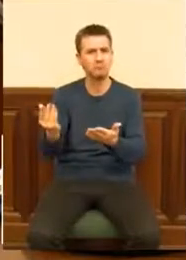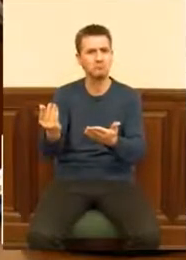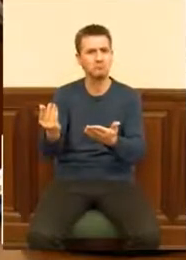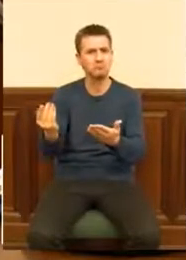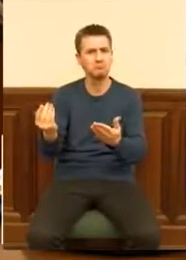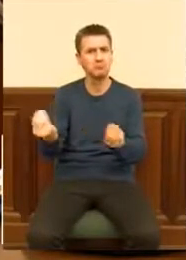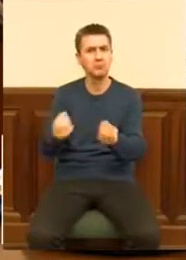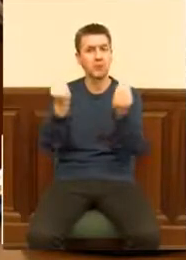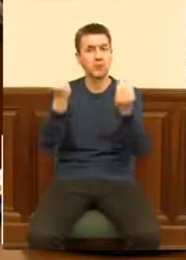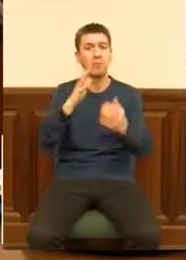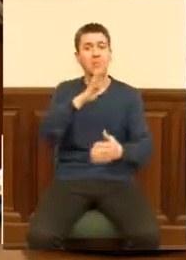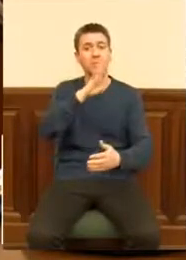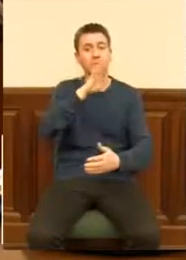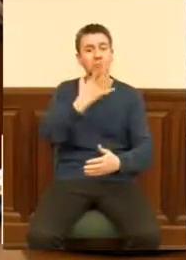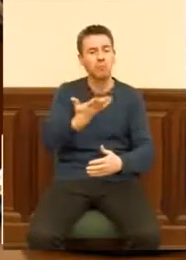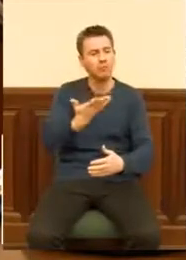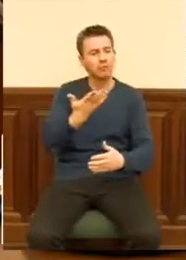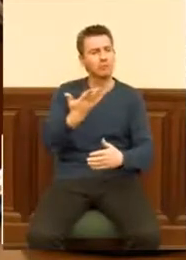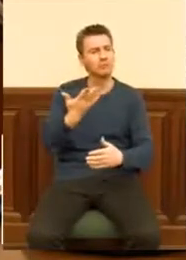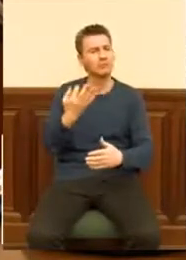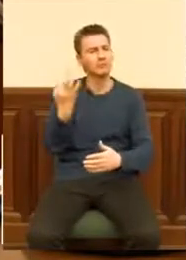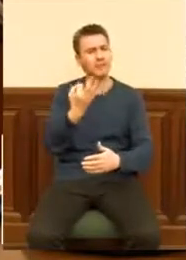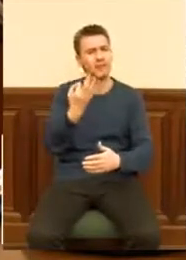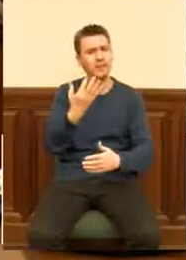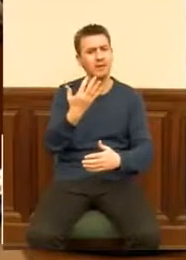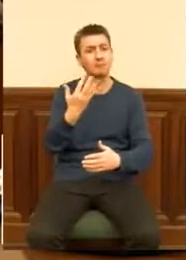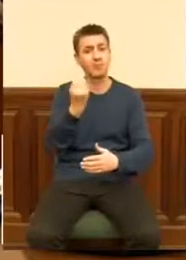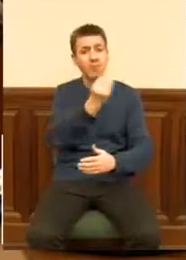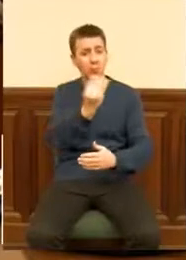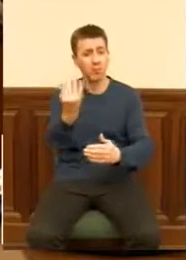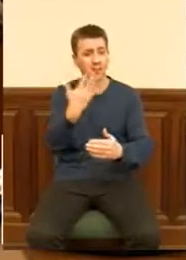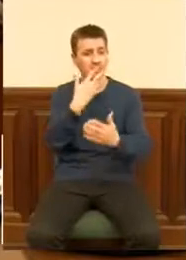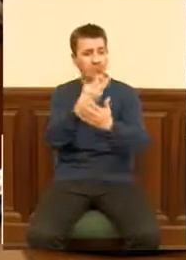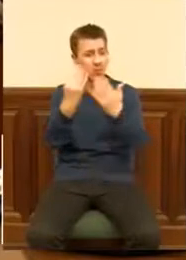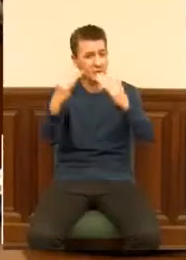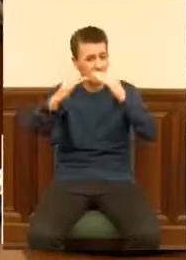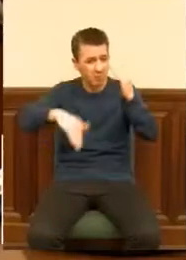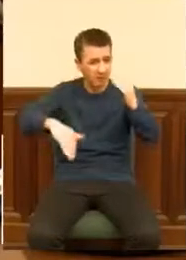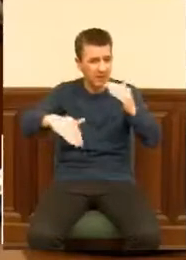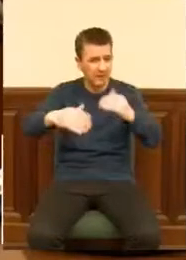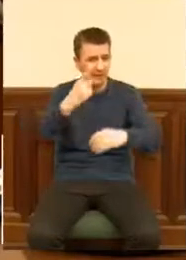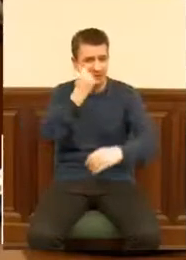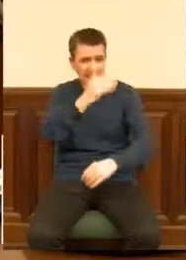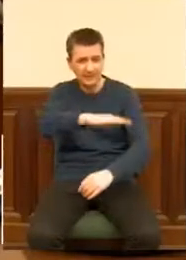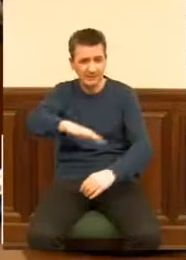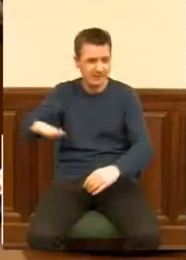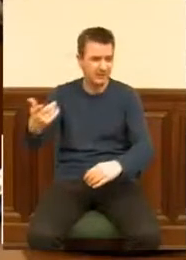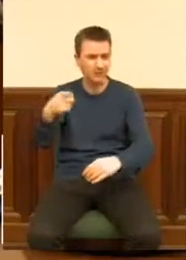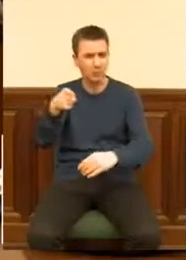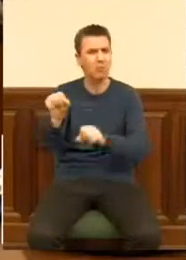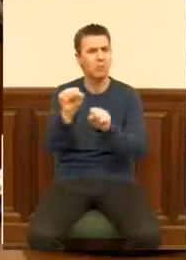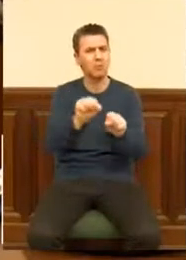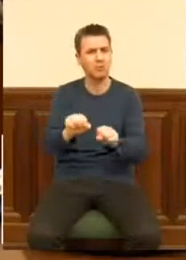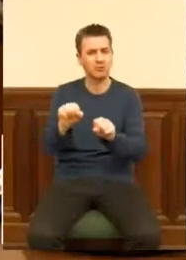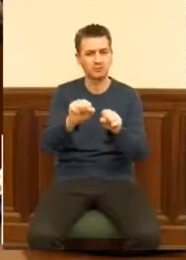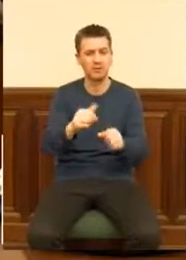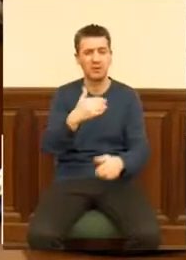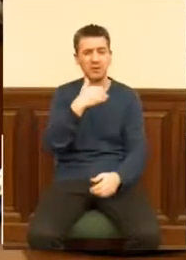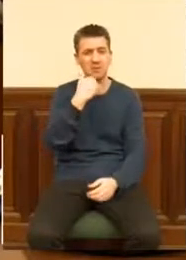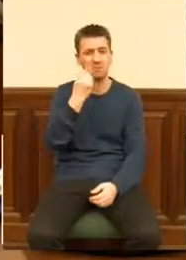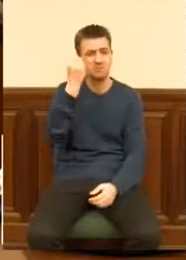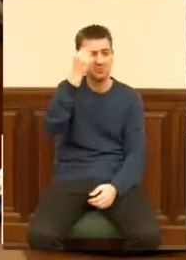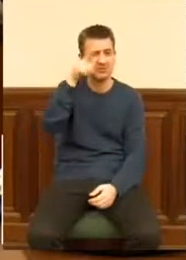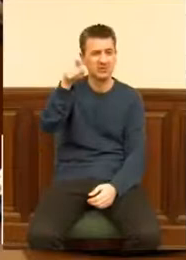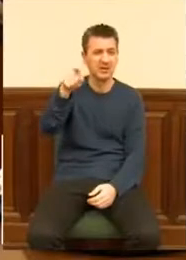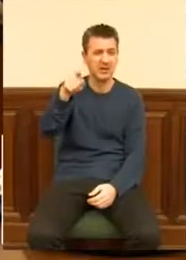del menor, que es lo que más nos preocupa. No creo que haya 1.800 menores en la Cañada Real haciendo